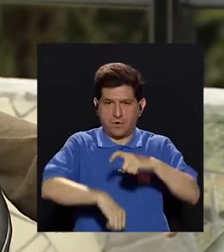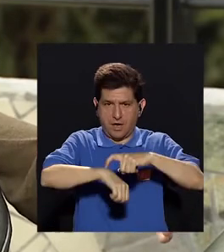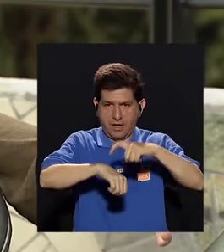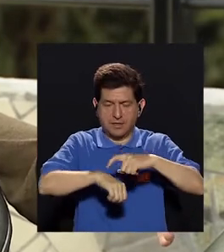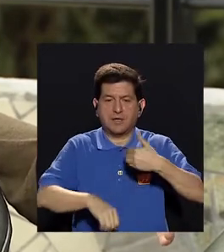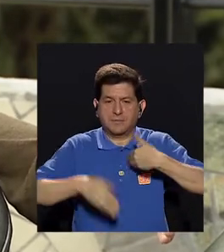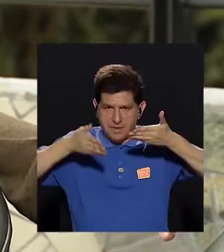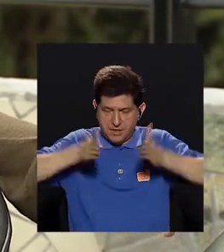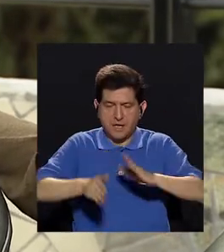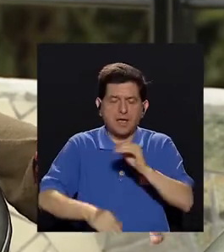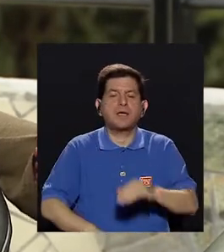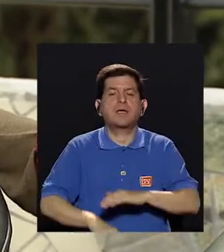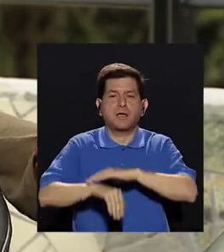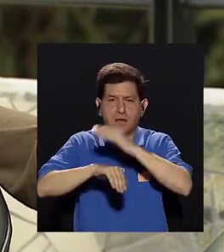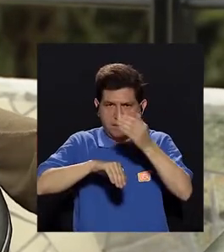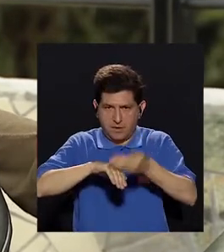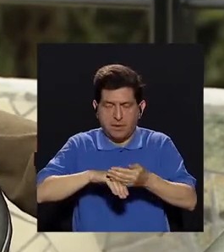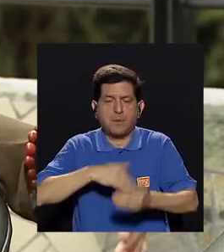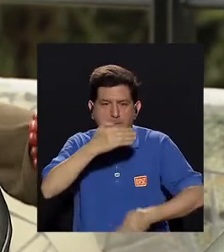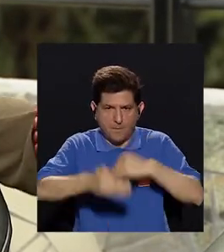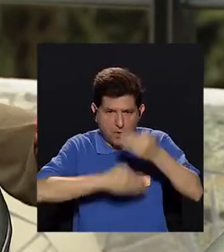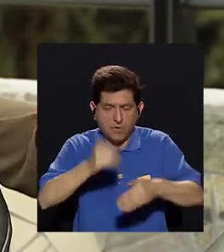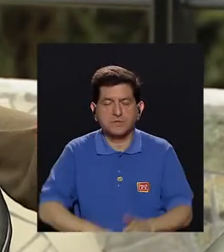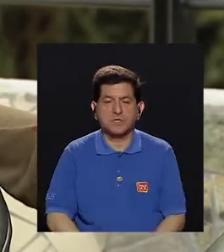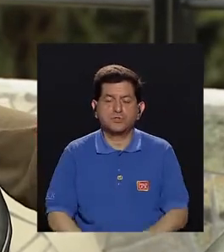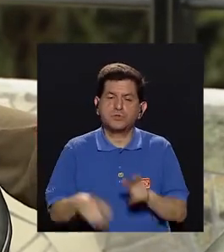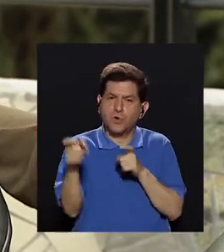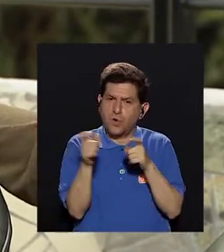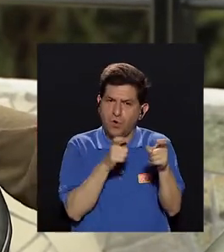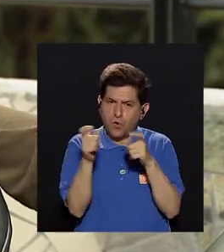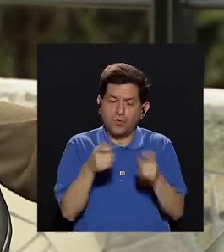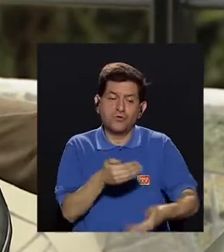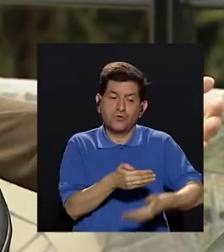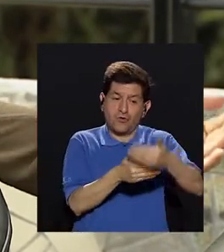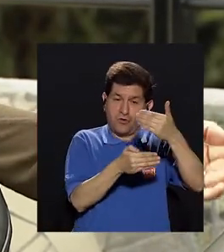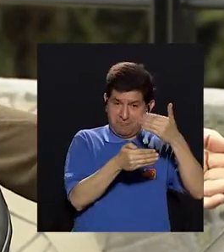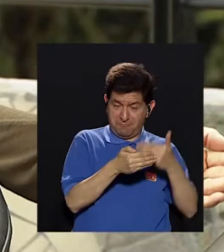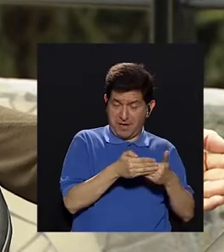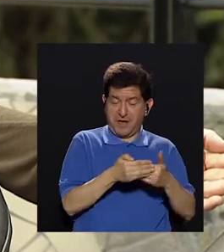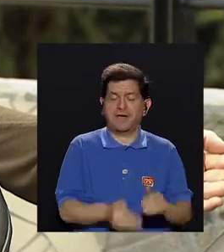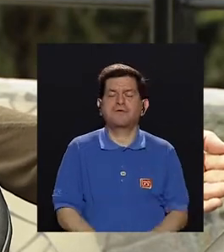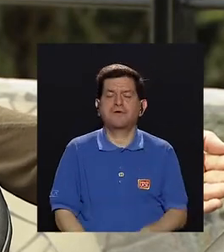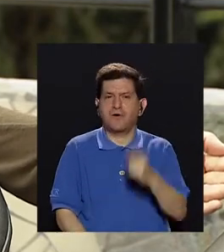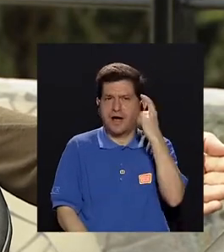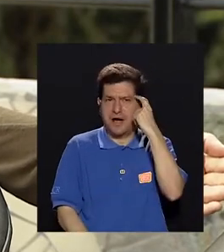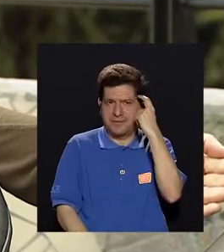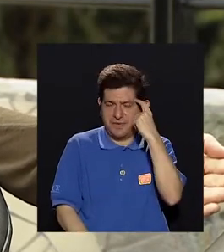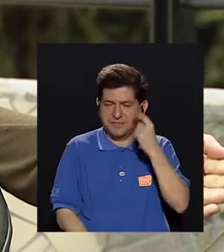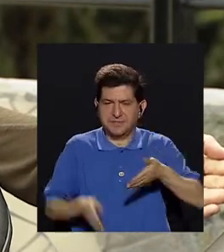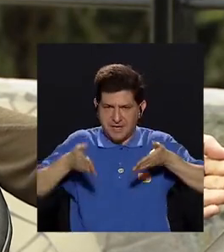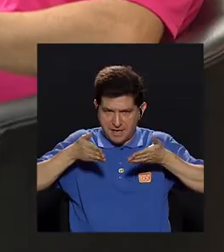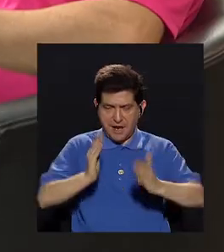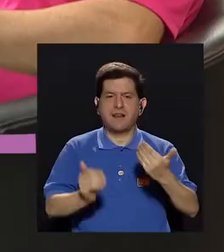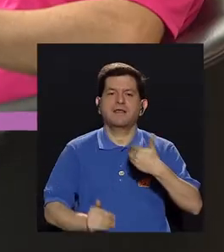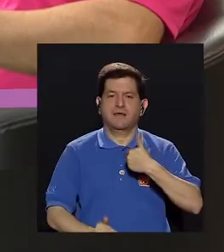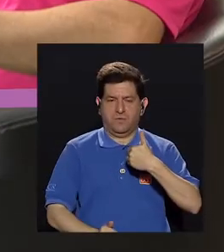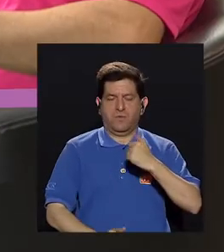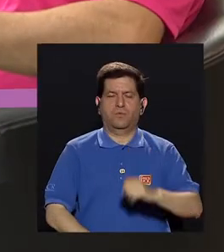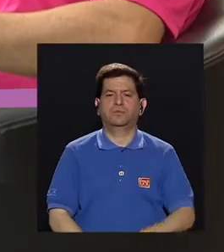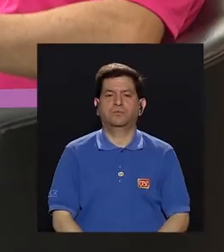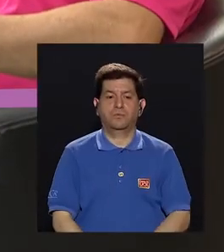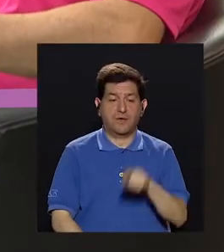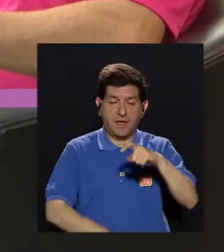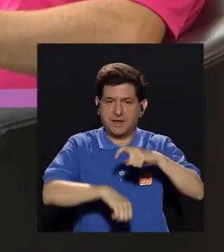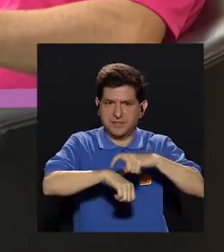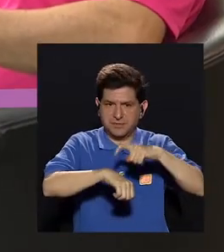ver con maternidad, que requiere también un control que idealmente debería ser desde antes de pensar en tener un hijo. Entonces, en